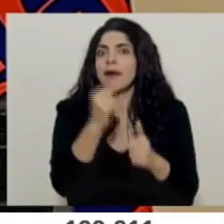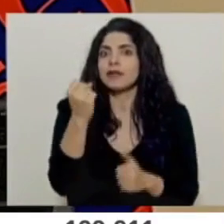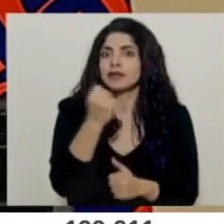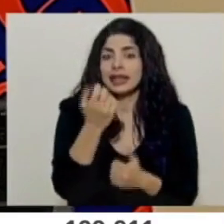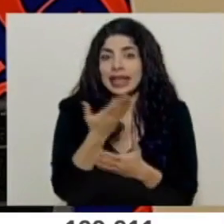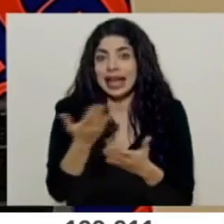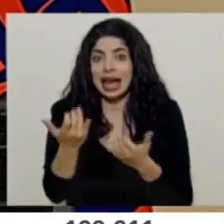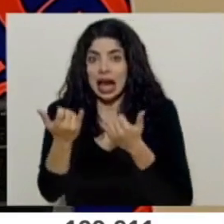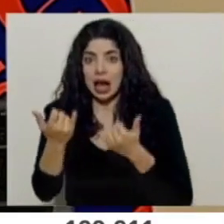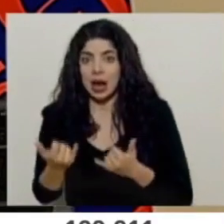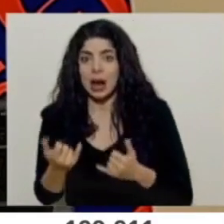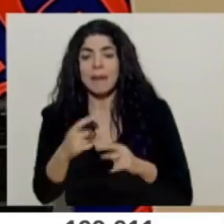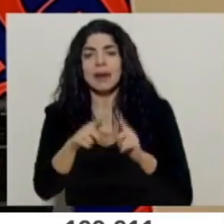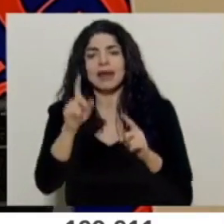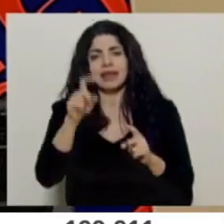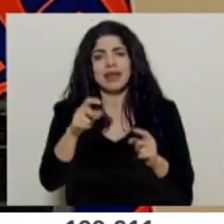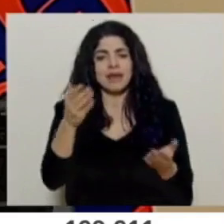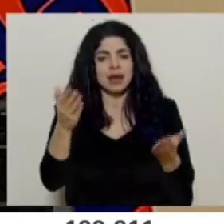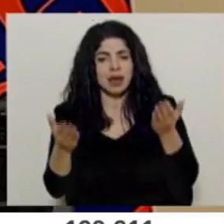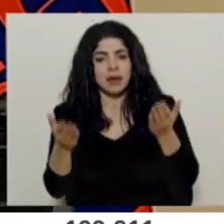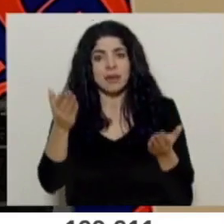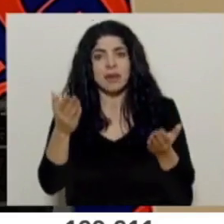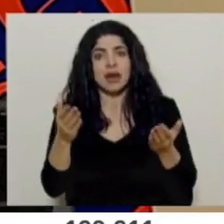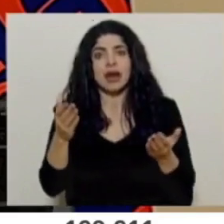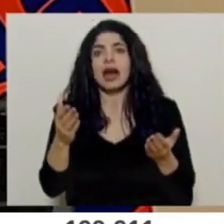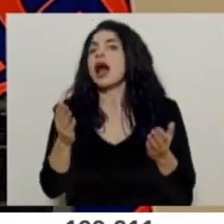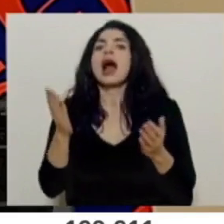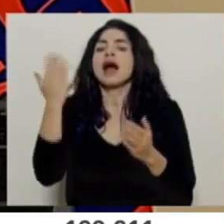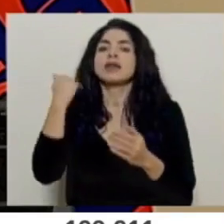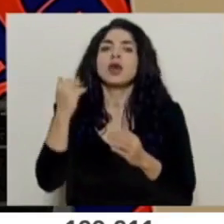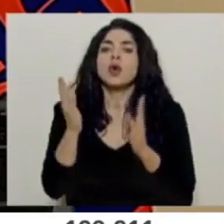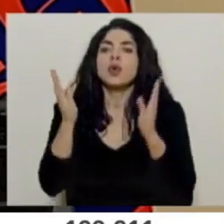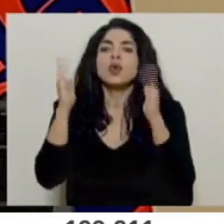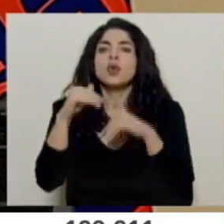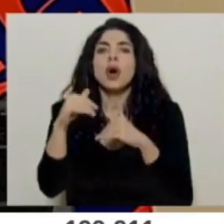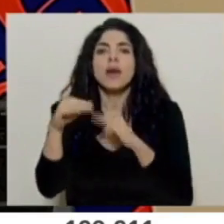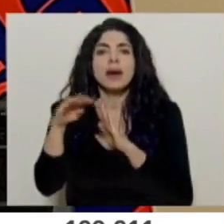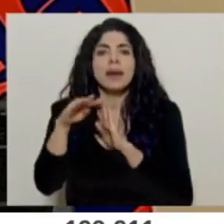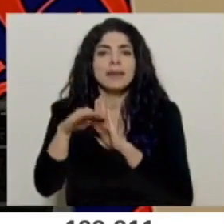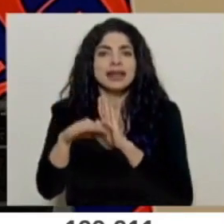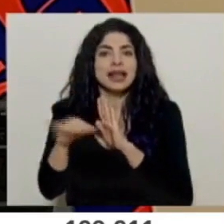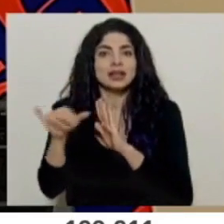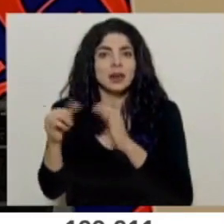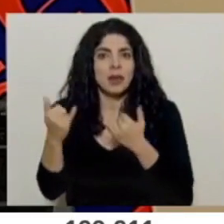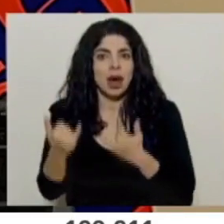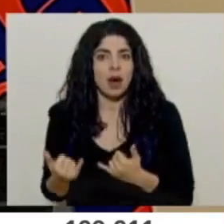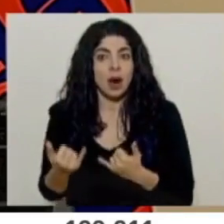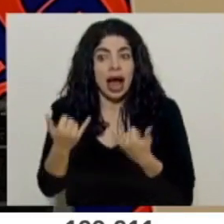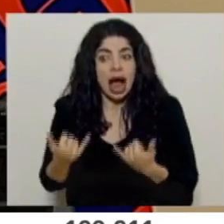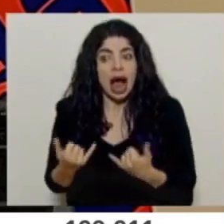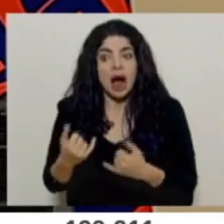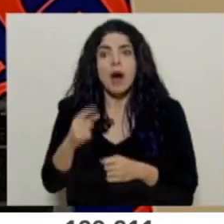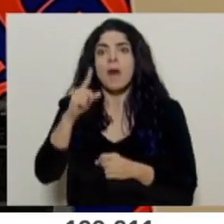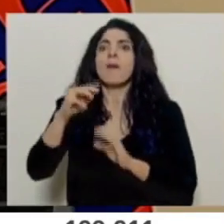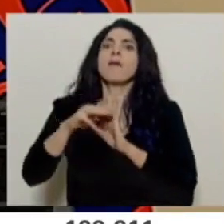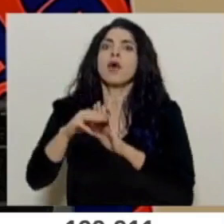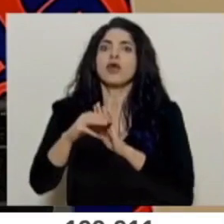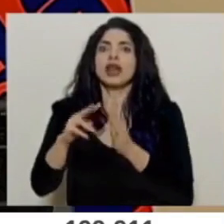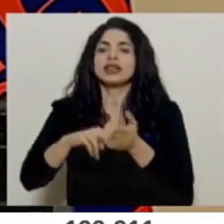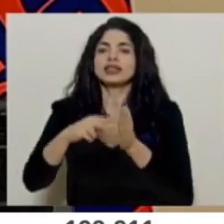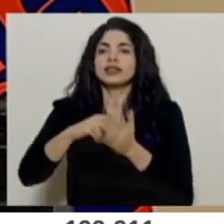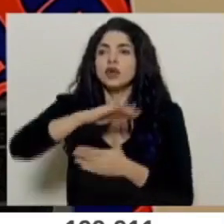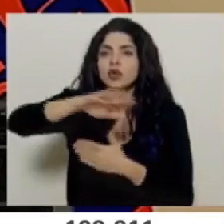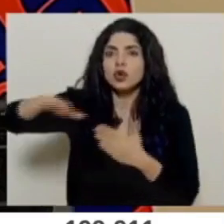hoy, tenemos que sopesar que tampoco teníamos medidas de mitigación. Es decir, hoy día estamos trabajando en el marco de un modelo de gestión